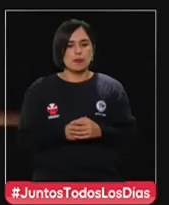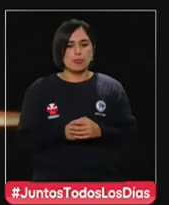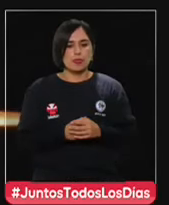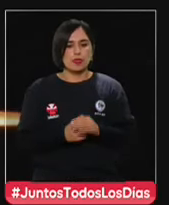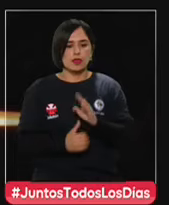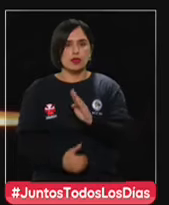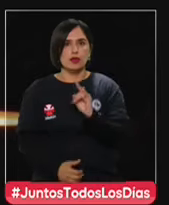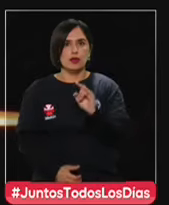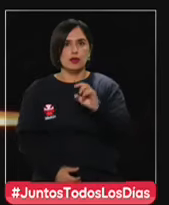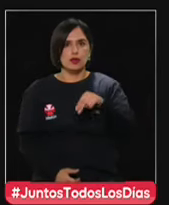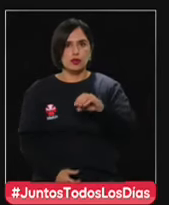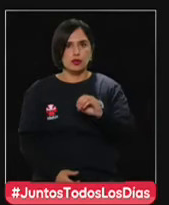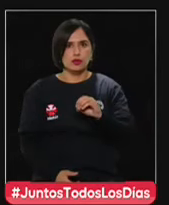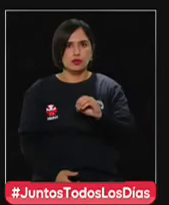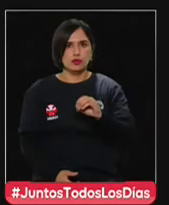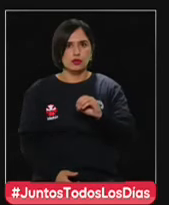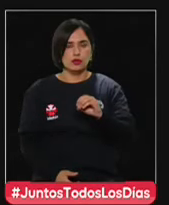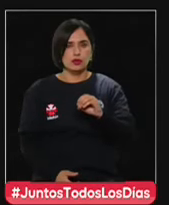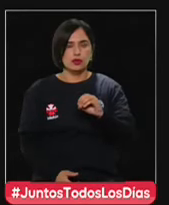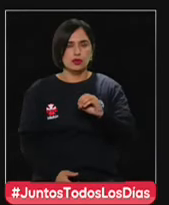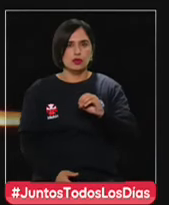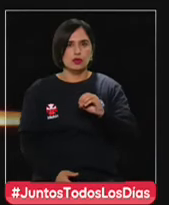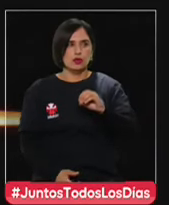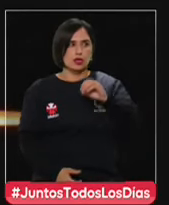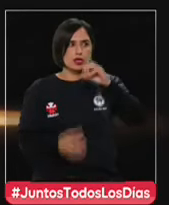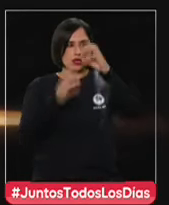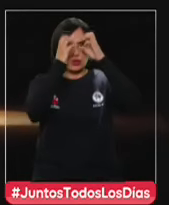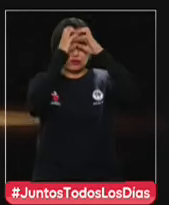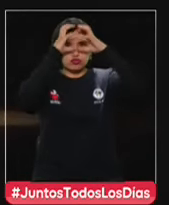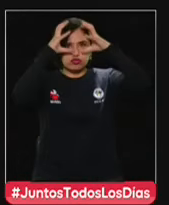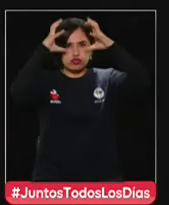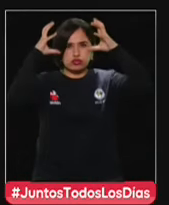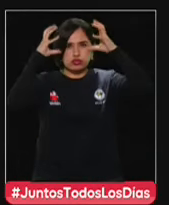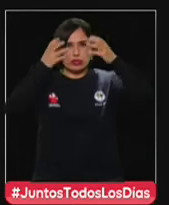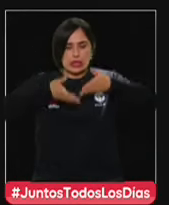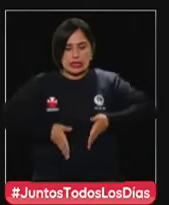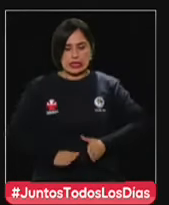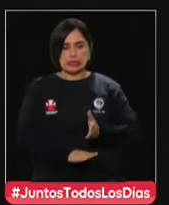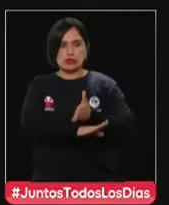Bruno López Salgado, hidrocefalia, prematurez extrema.